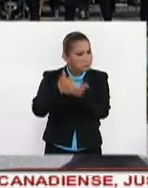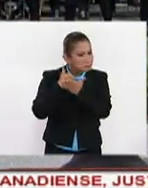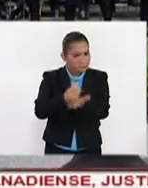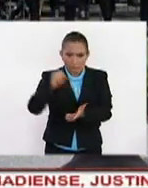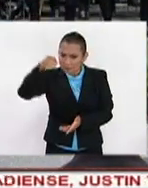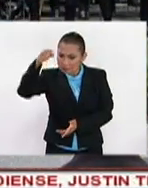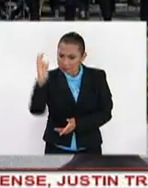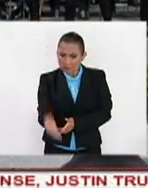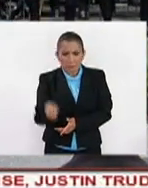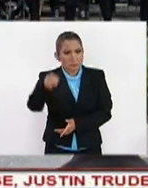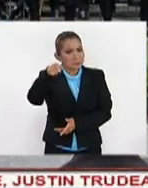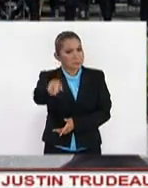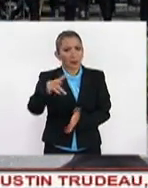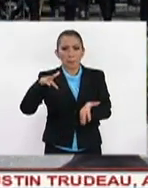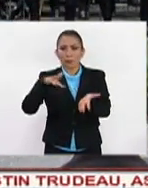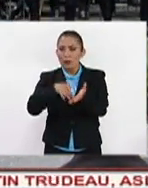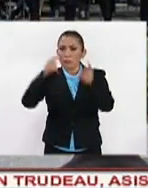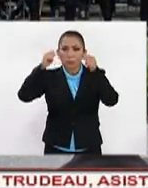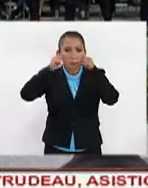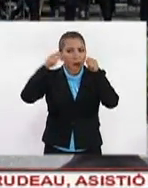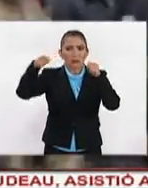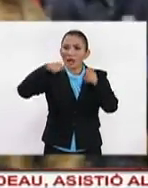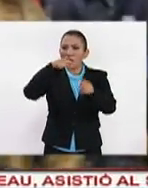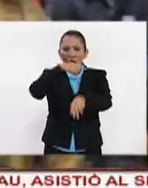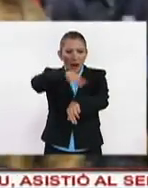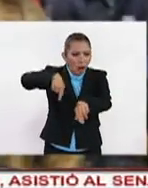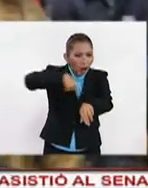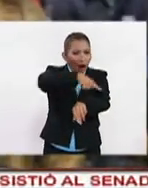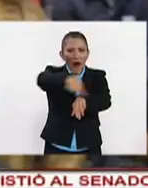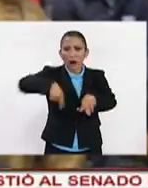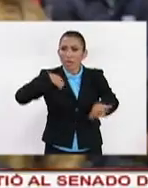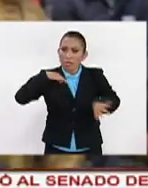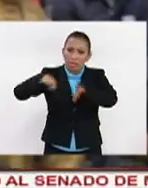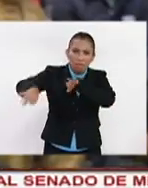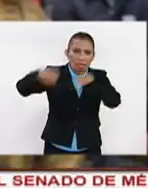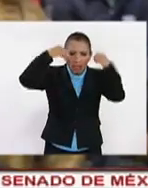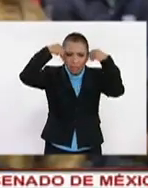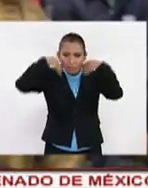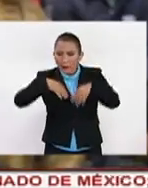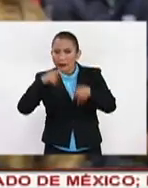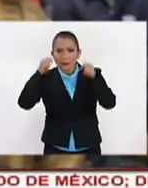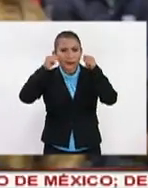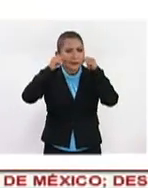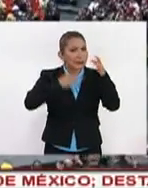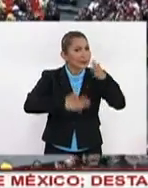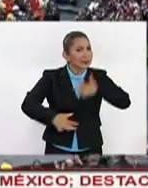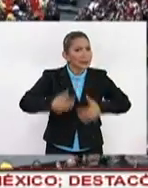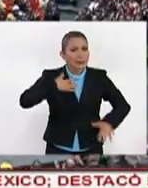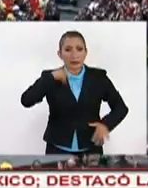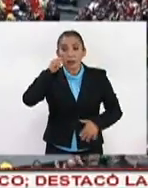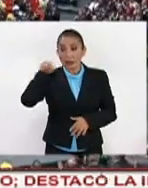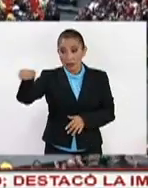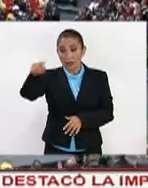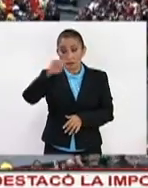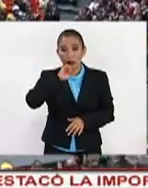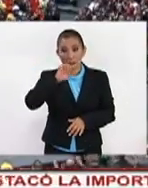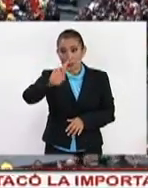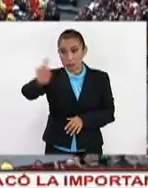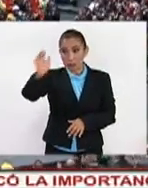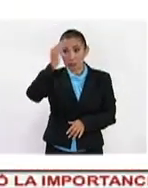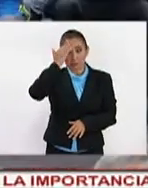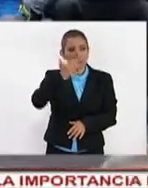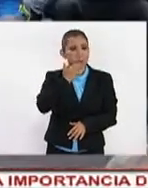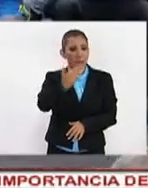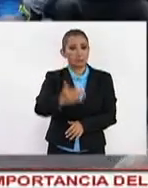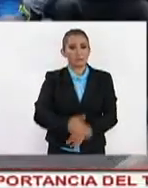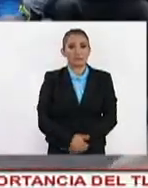y dispuestos a apoyar sin importar las horas dedicadas a ese trabajo, sin descanso. Para ellos también hubo un